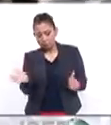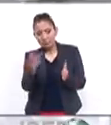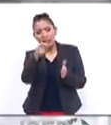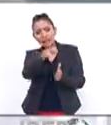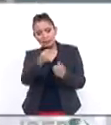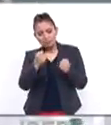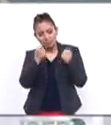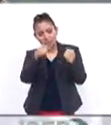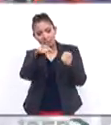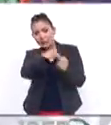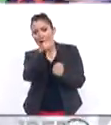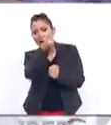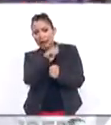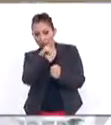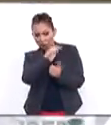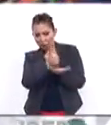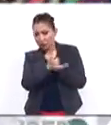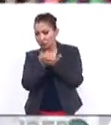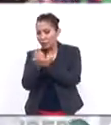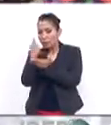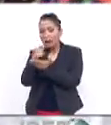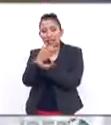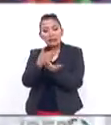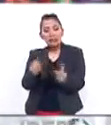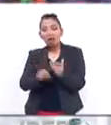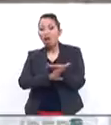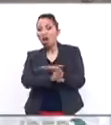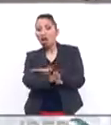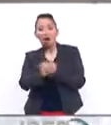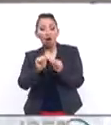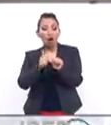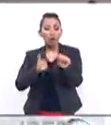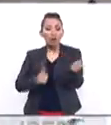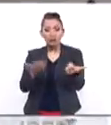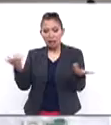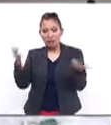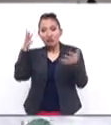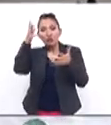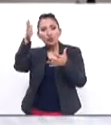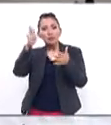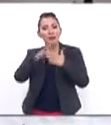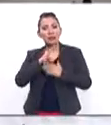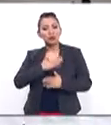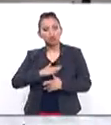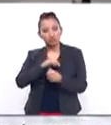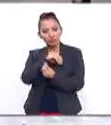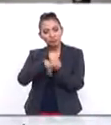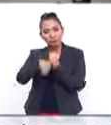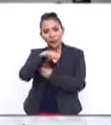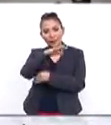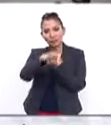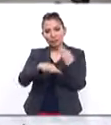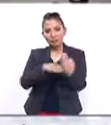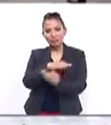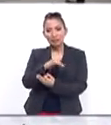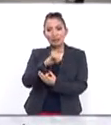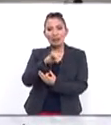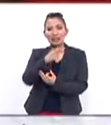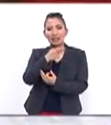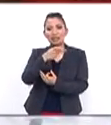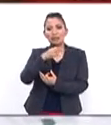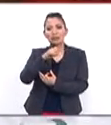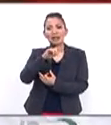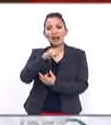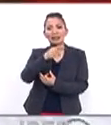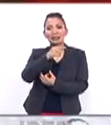este potencial de las lenguas para no dejar a nadie rezagado y construir un futuro más justo y sostenible para todos. Para Iberoamérica